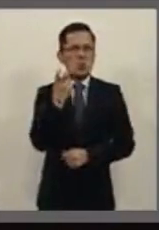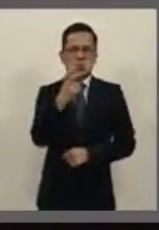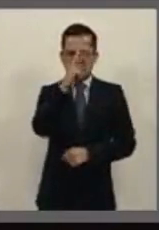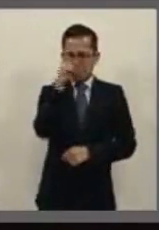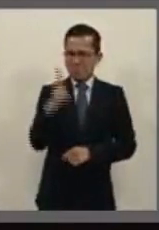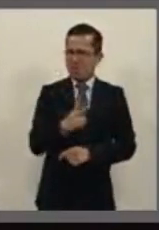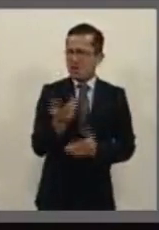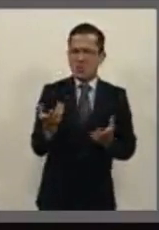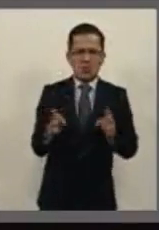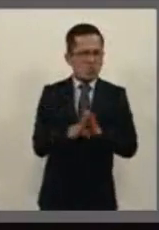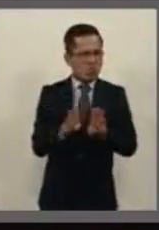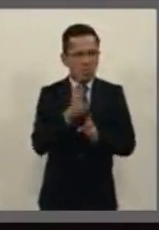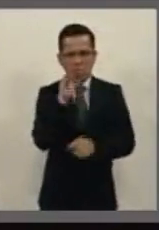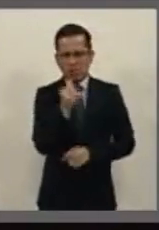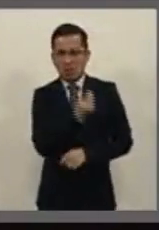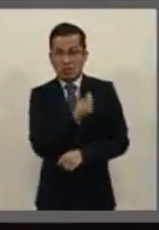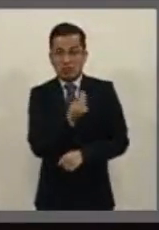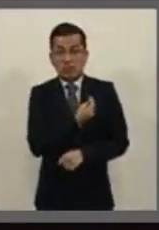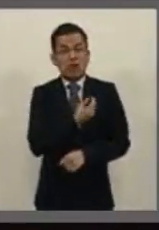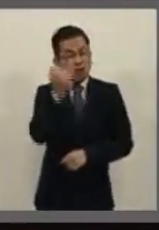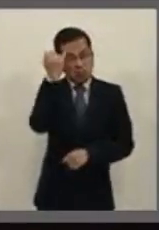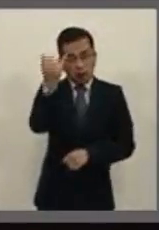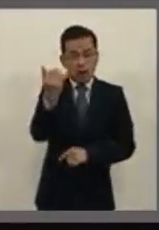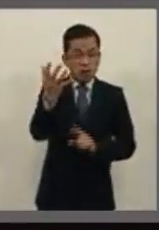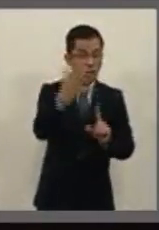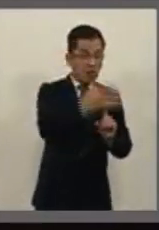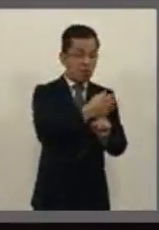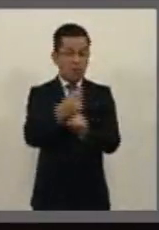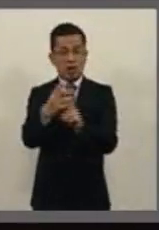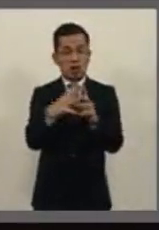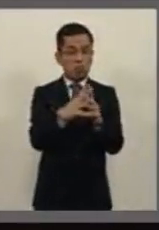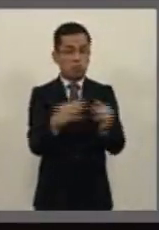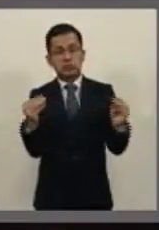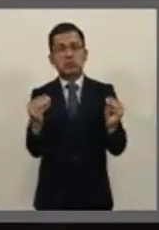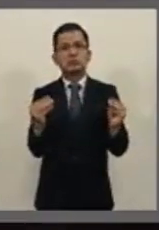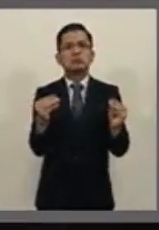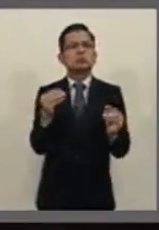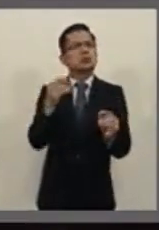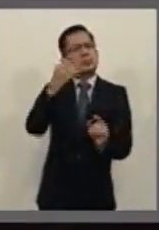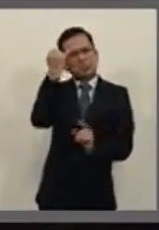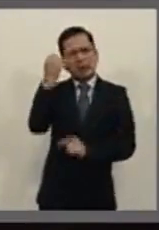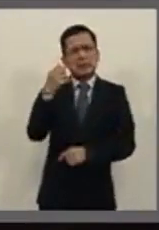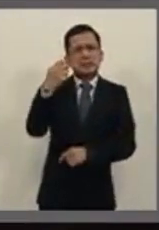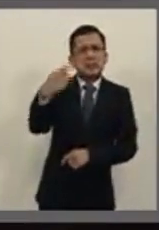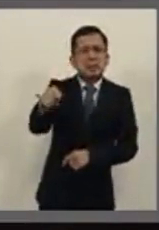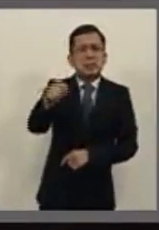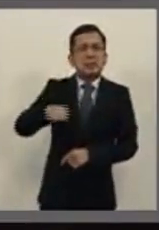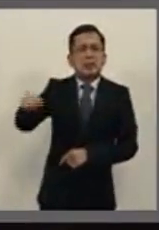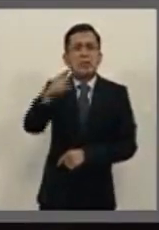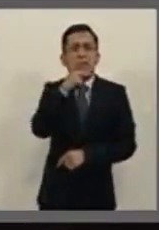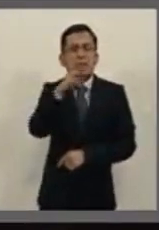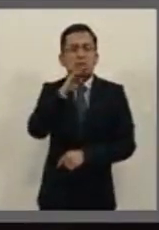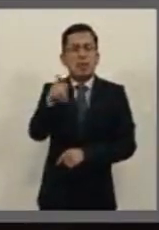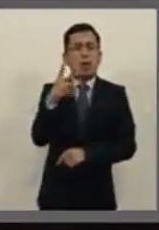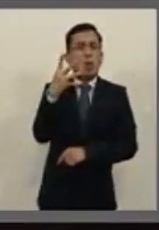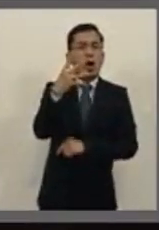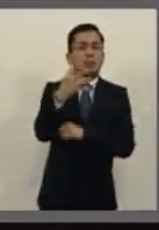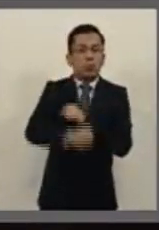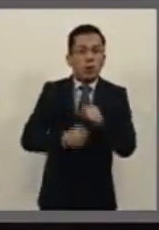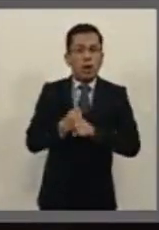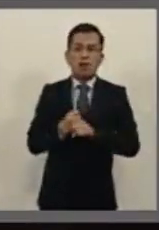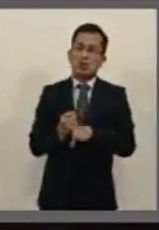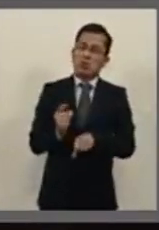una desaparición forzada, imaginen a esos padres y a esas madres que durante 4 años, todos los días, se